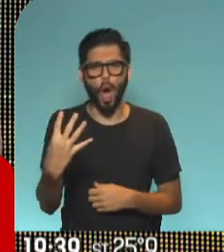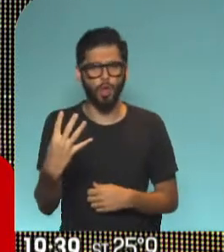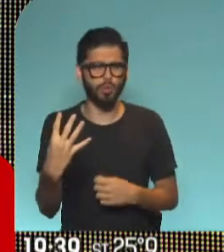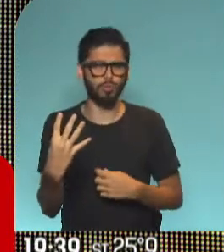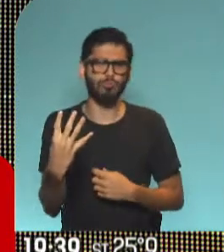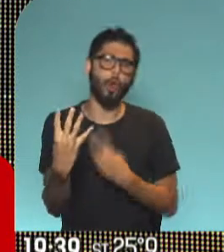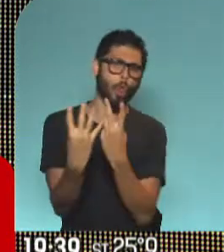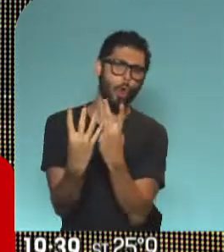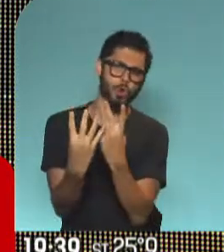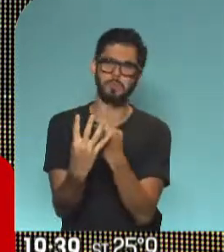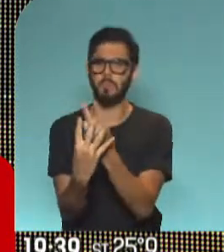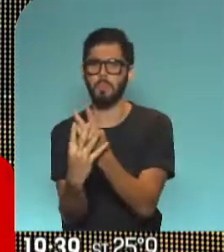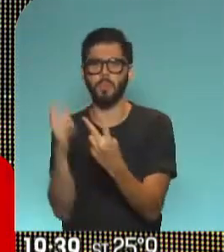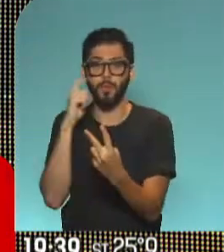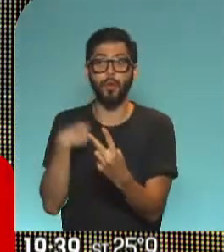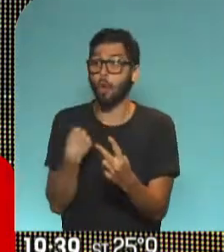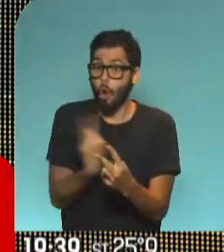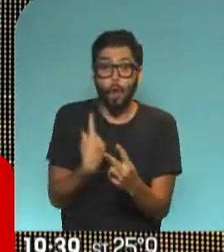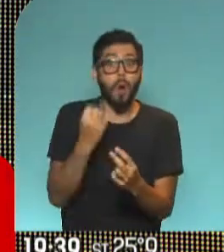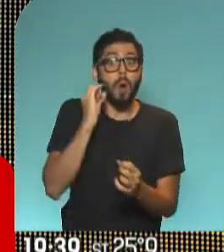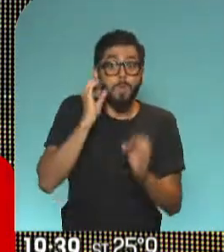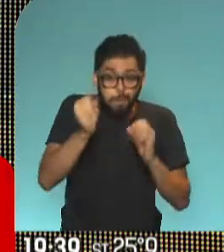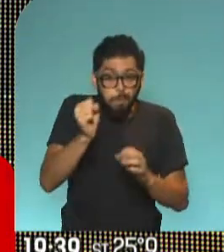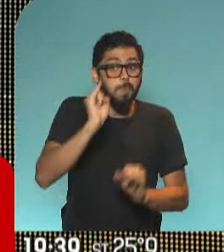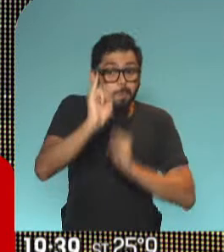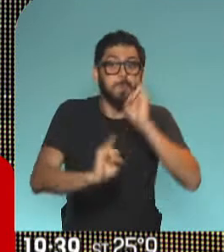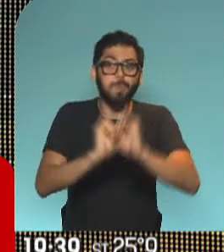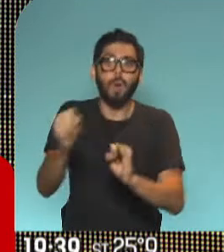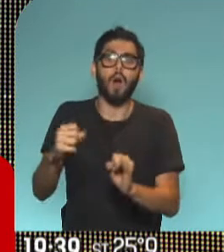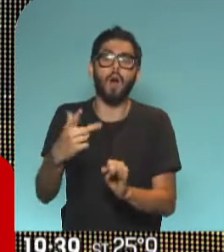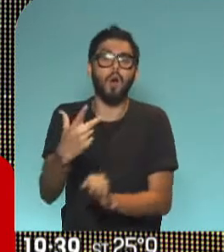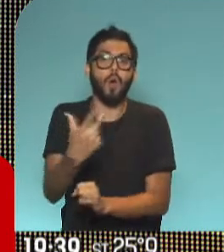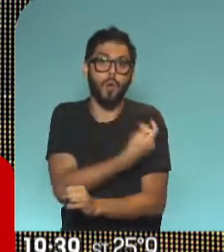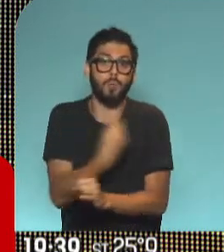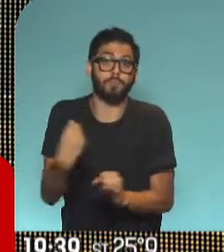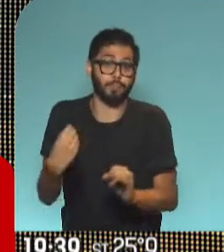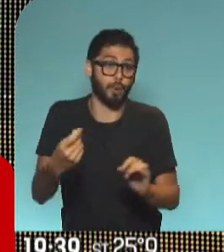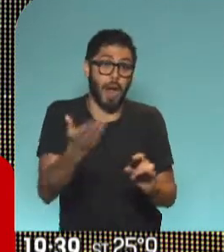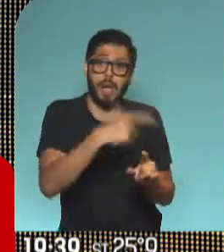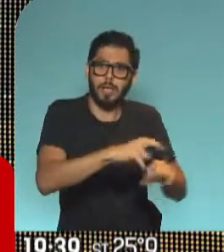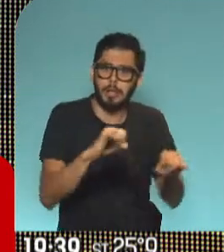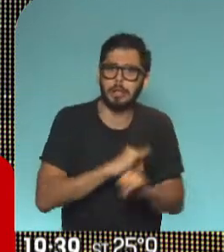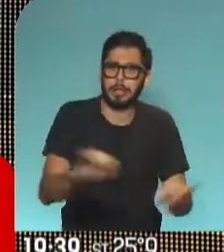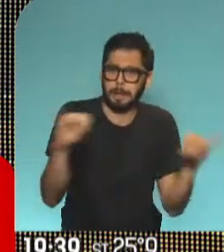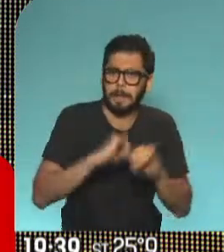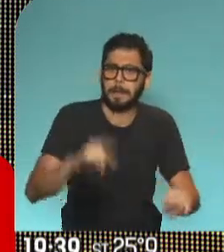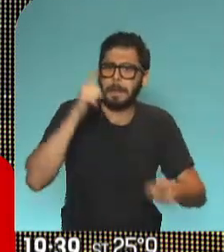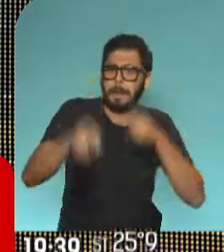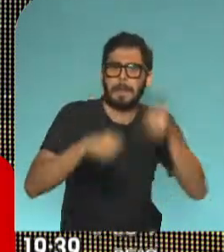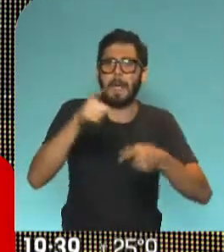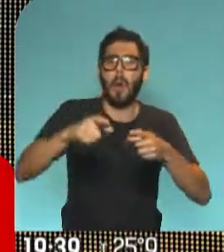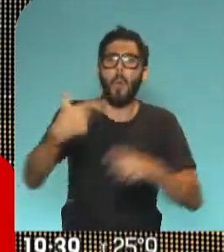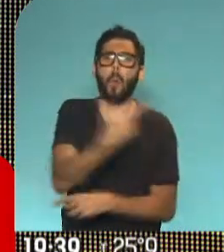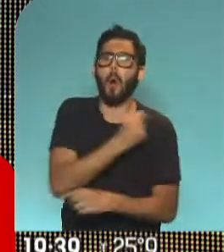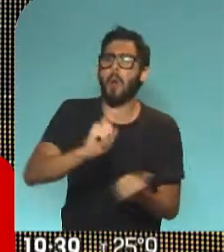que explicitamos que íbamos a hacer esto, que producto de la campaña furibunda, antivacuna, que era veneno y